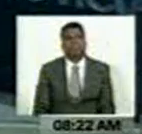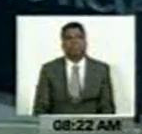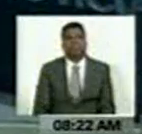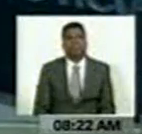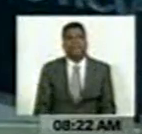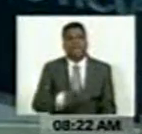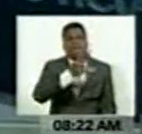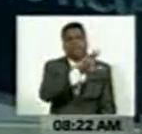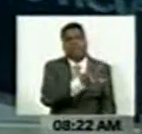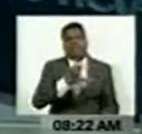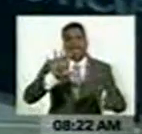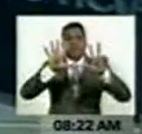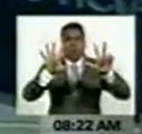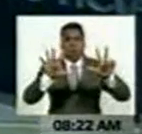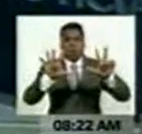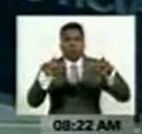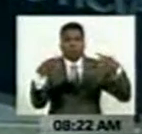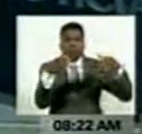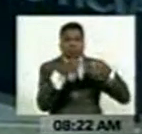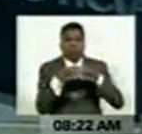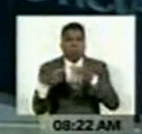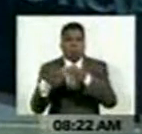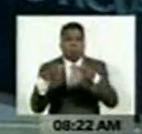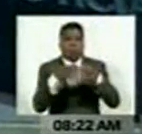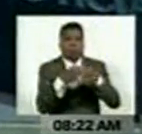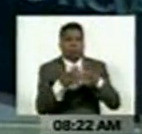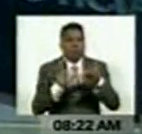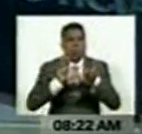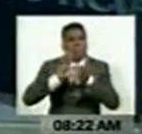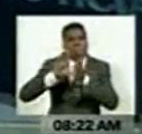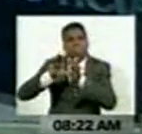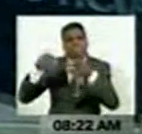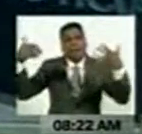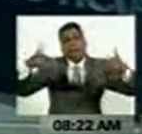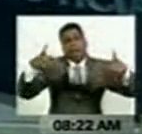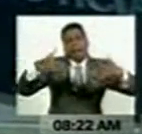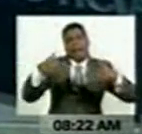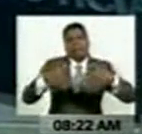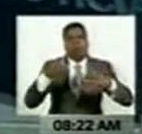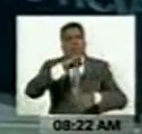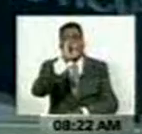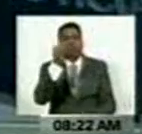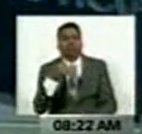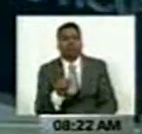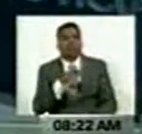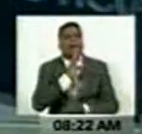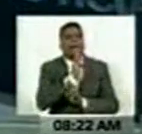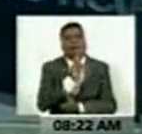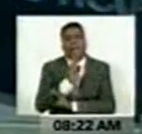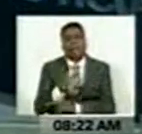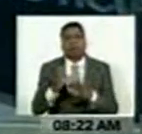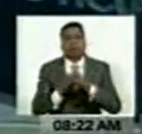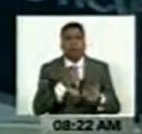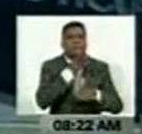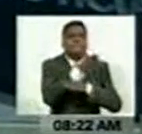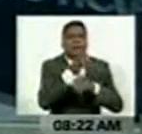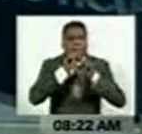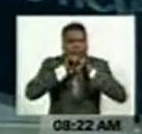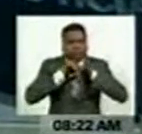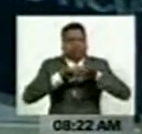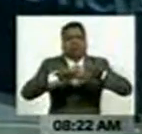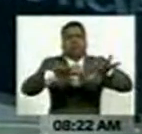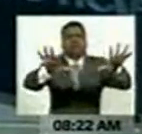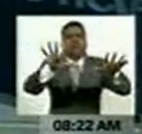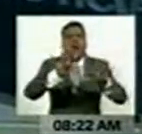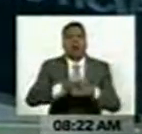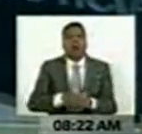y 38 bandas fueron desmanteladas en el estado Zulia durante la última semana. Estas acciones son el resultado de los operativos desplegados por la Gran